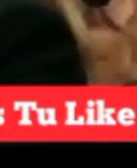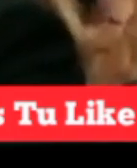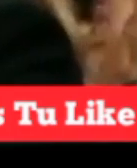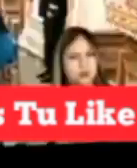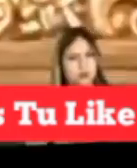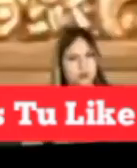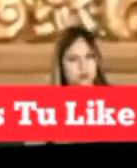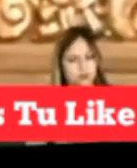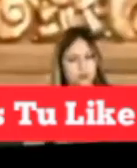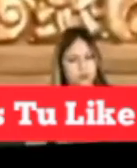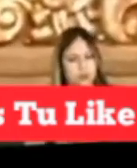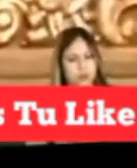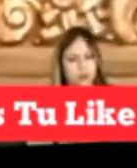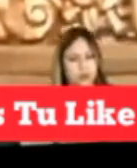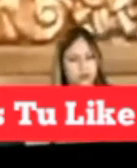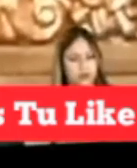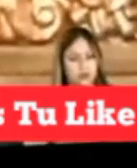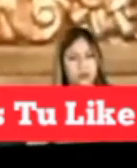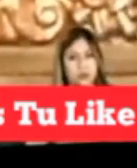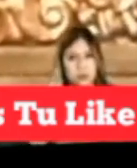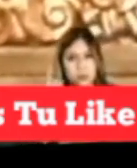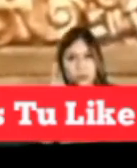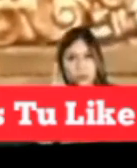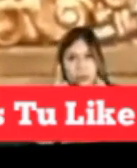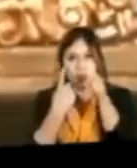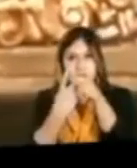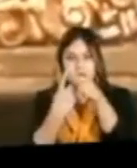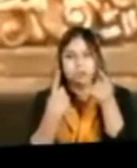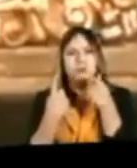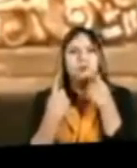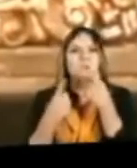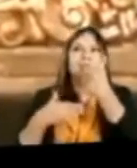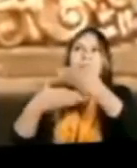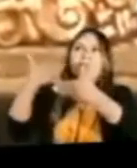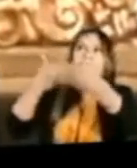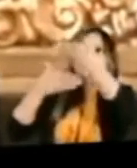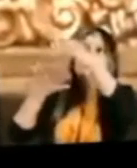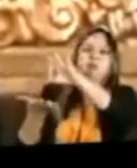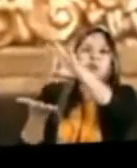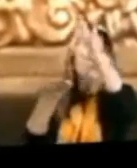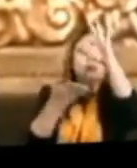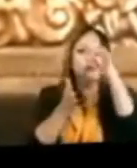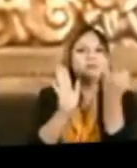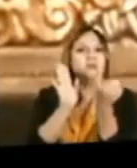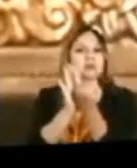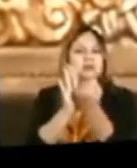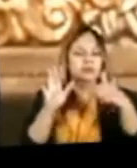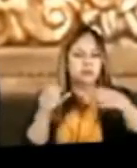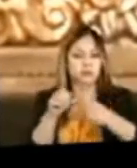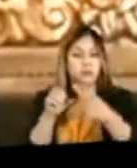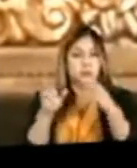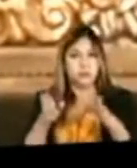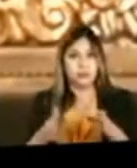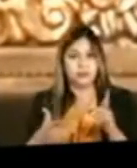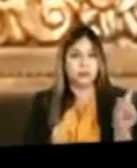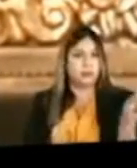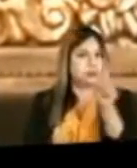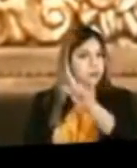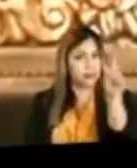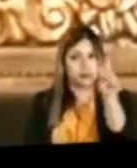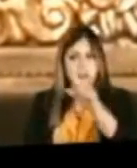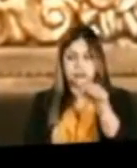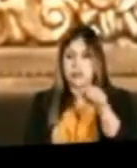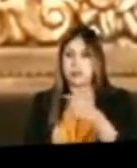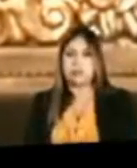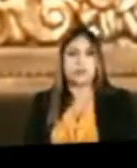ciudad. Primero, nadie ha dicho que el mural representa la identidad quiteña. Discúlpenme, pero es un craso